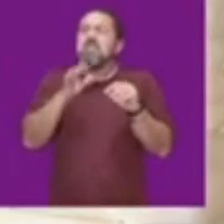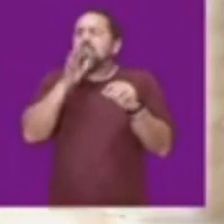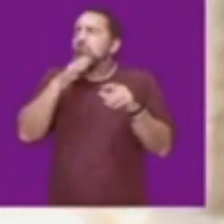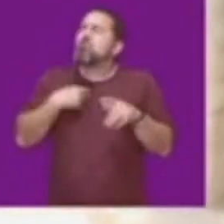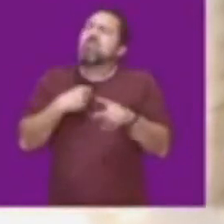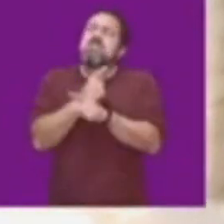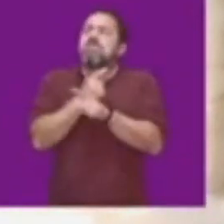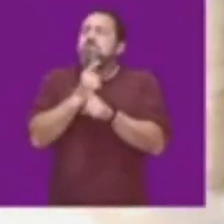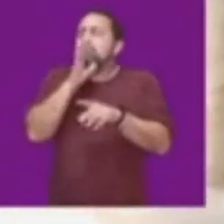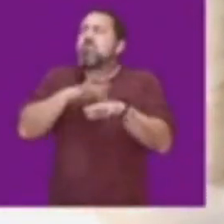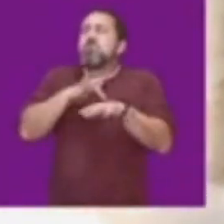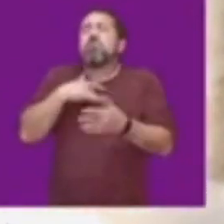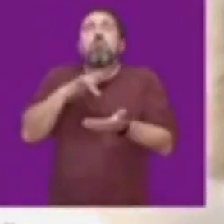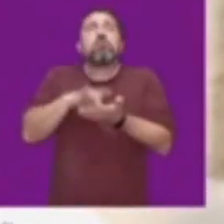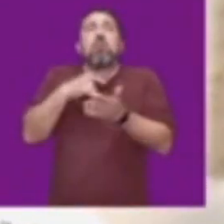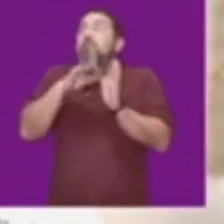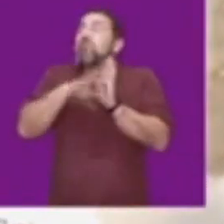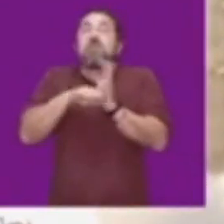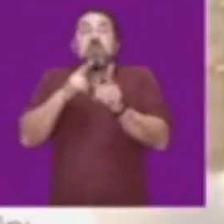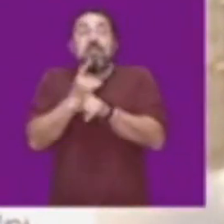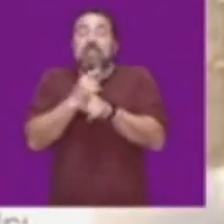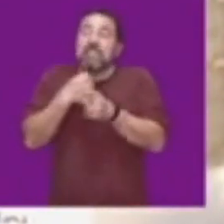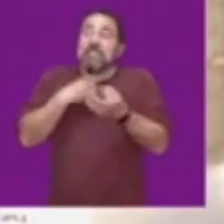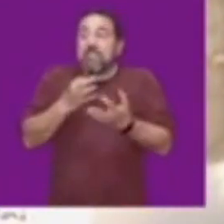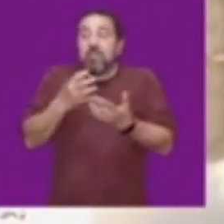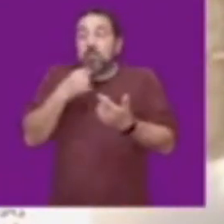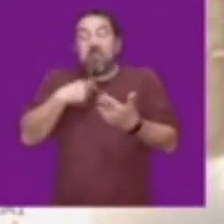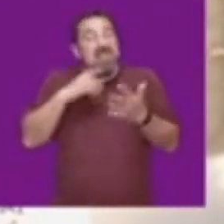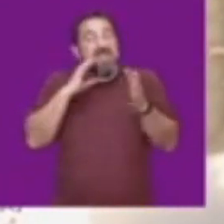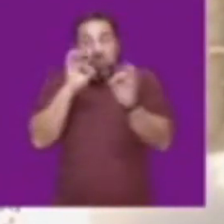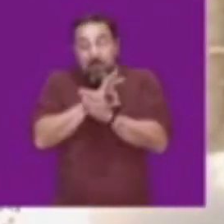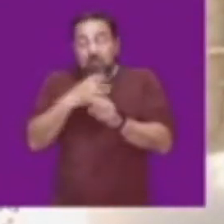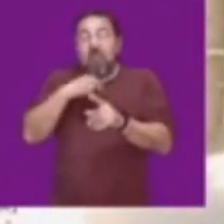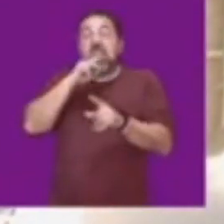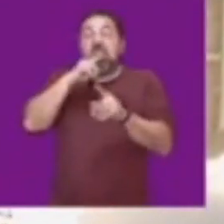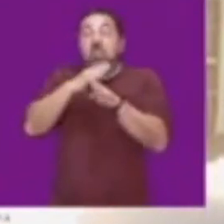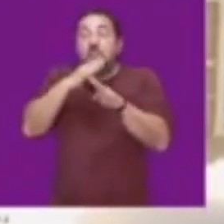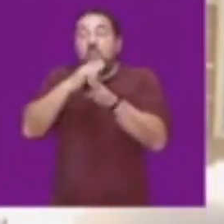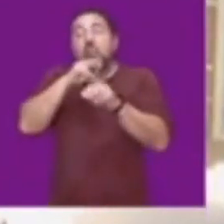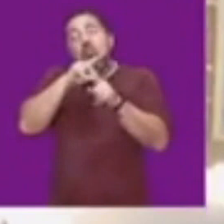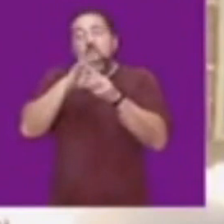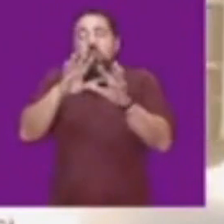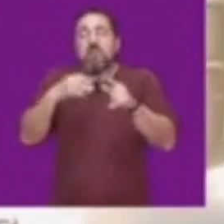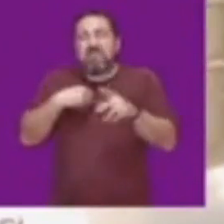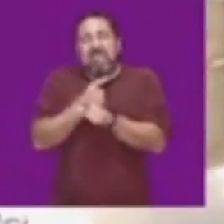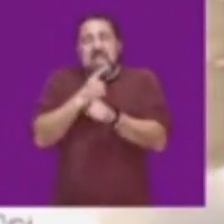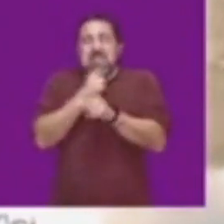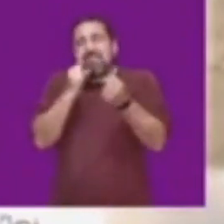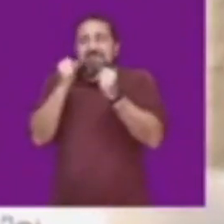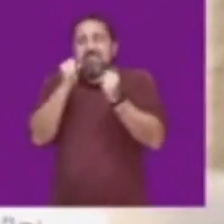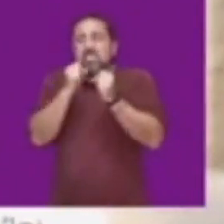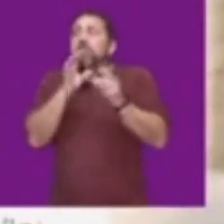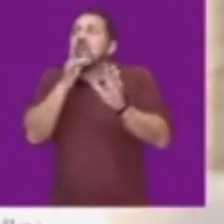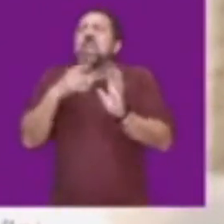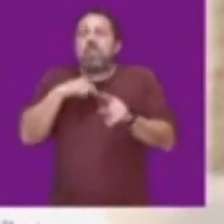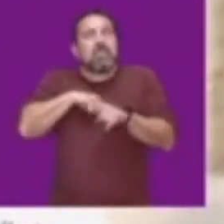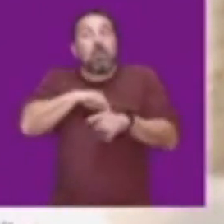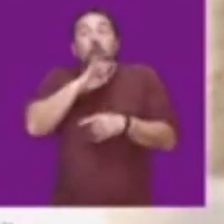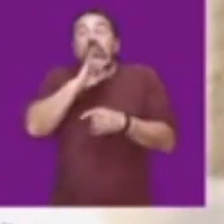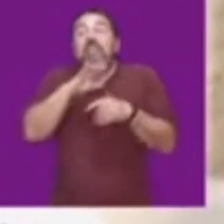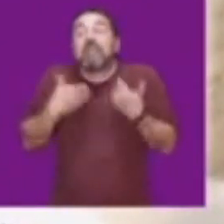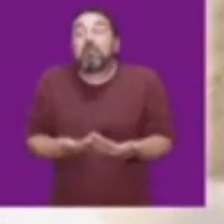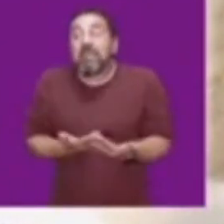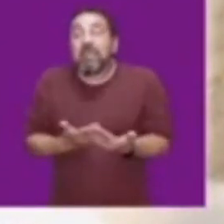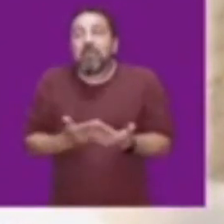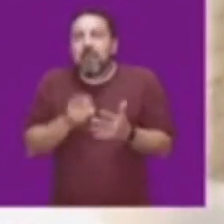muy nerviosa porque nunca he hecho un programa, entonces yo me voy a equivocar y me voy a trabar un poquito la lengua. Estoy muy nerviosa, pero estoy